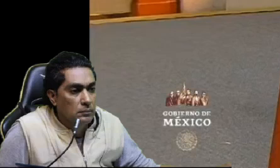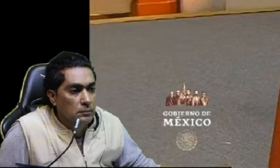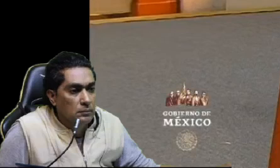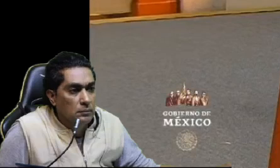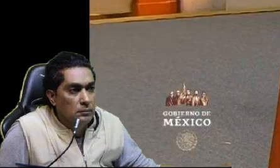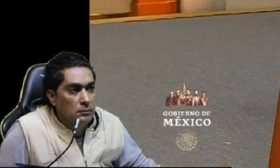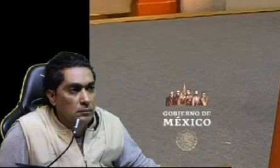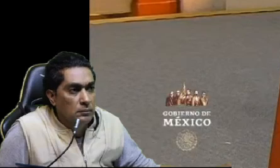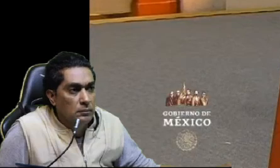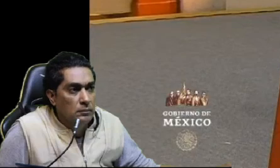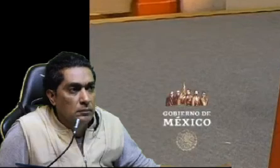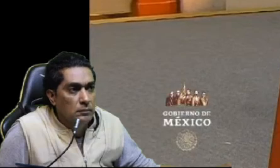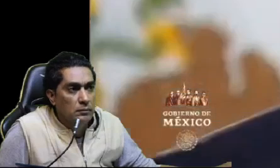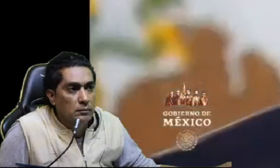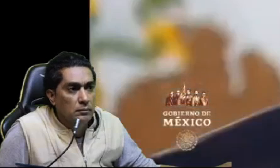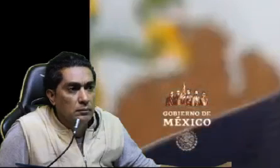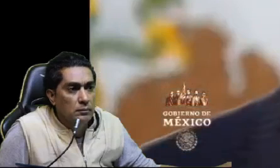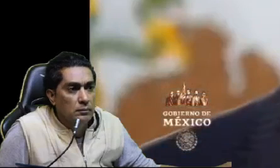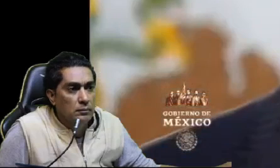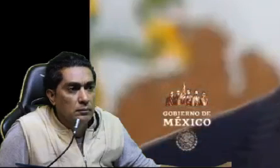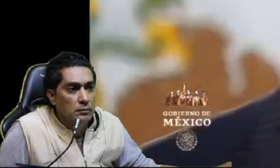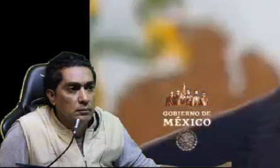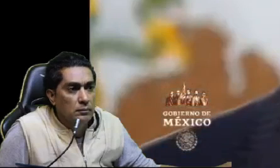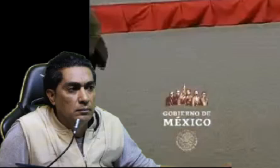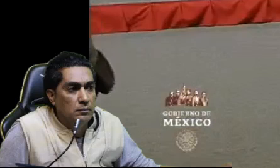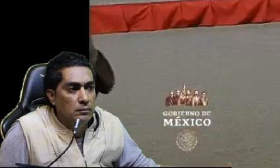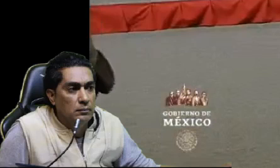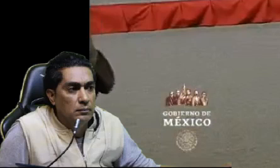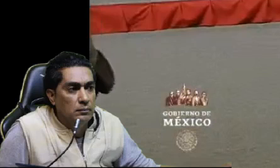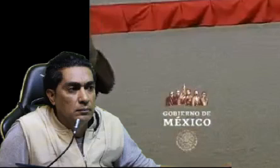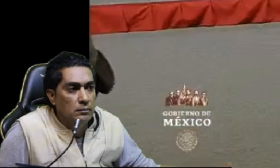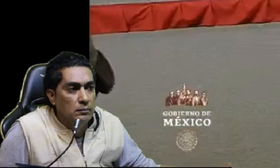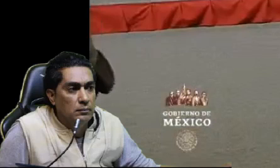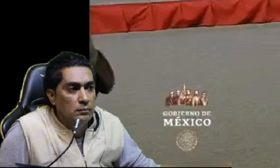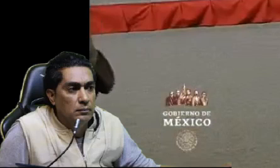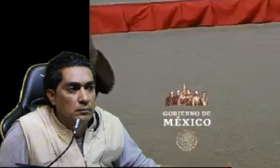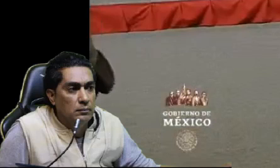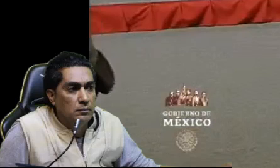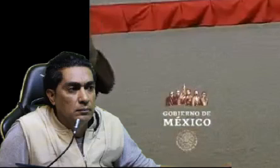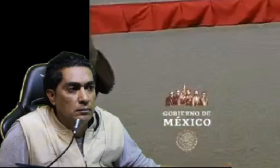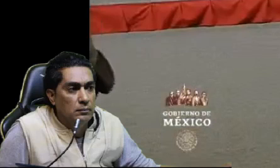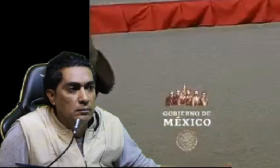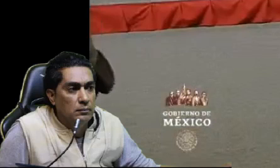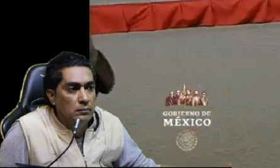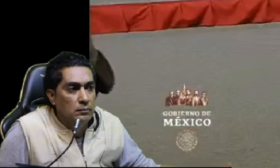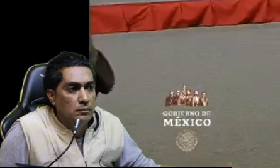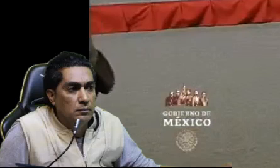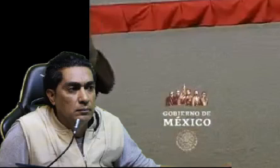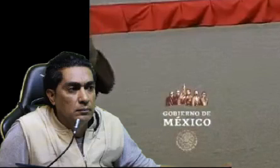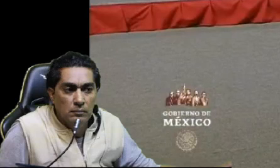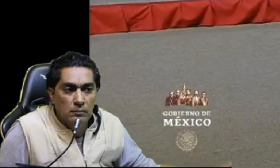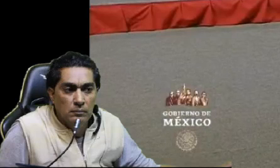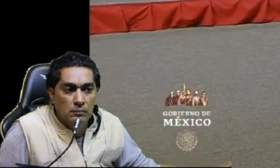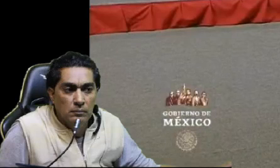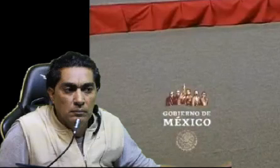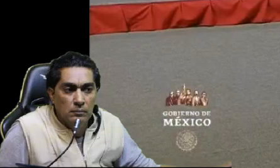grave de COVID-19. Y esto establece también el esquema de priorización. La siguiente.